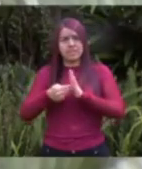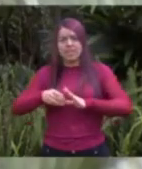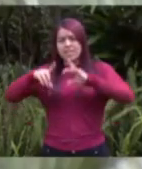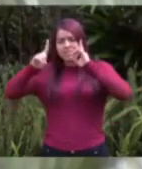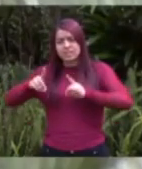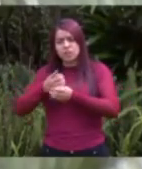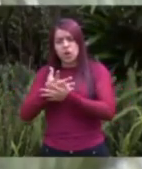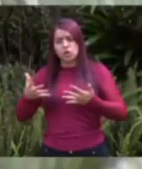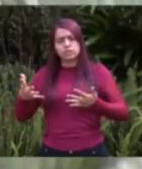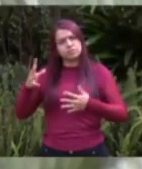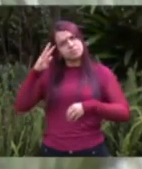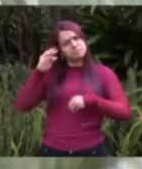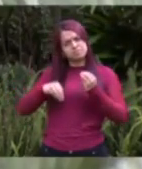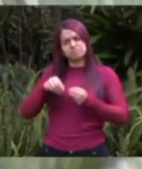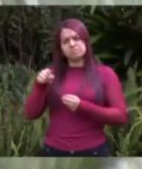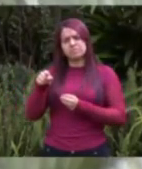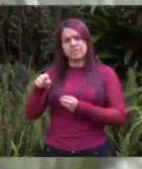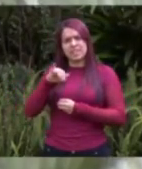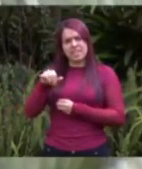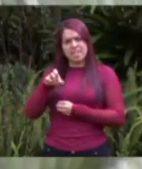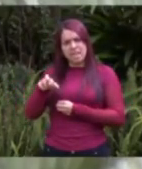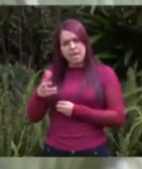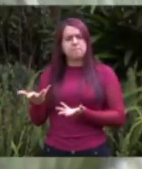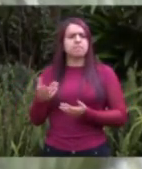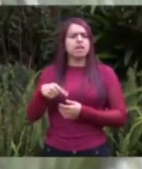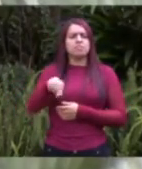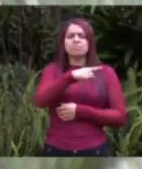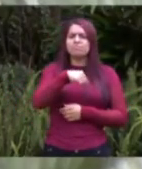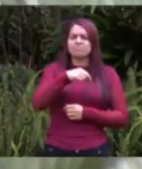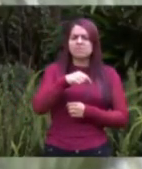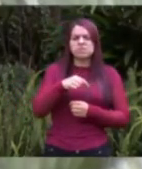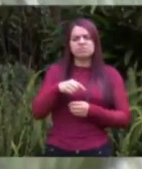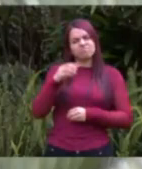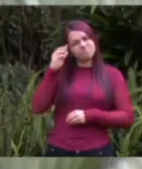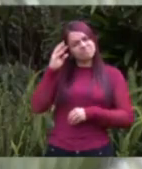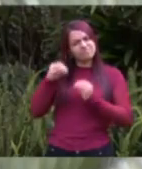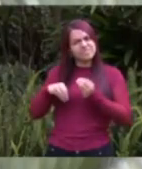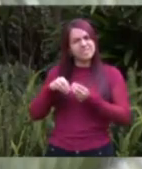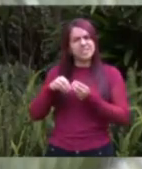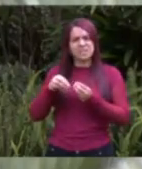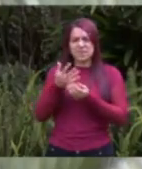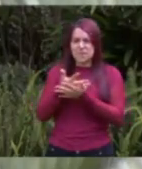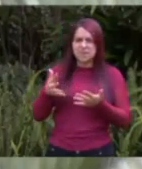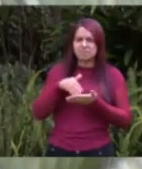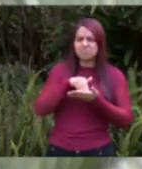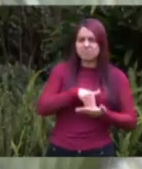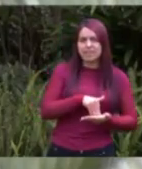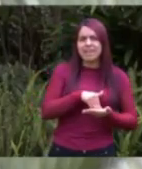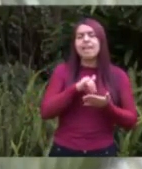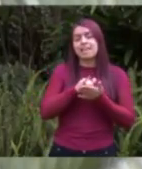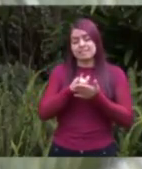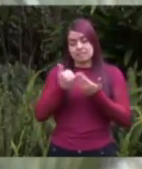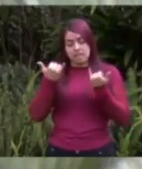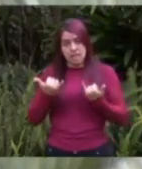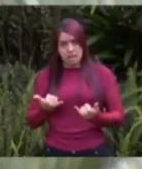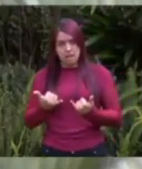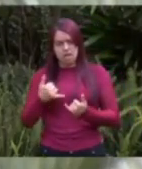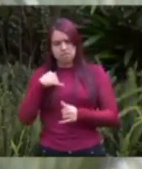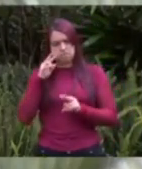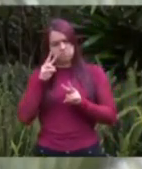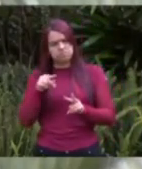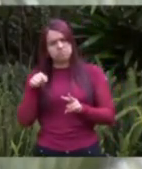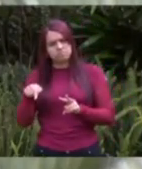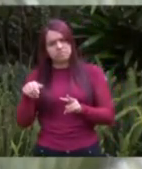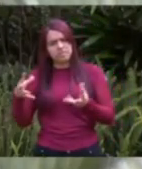de la JEP y haber sido críticos leales de algunas de sus acciones, termino desde este escenario